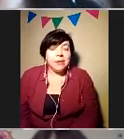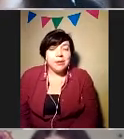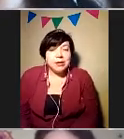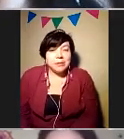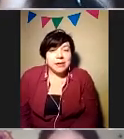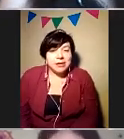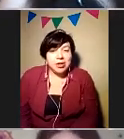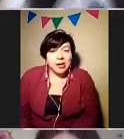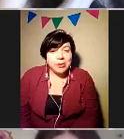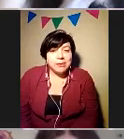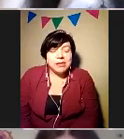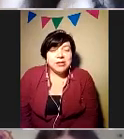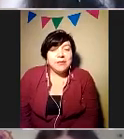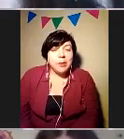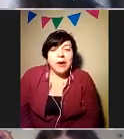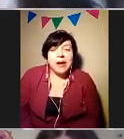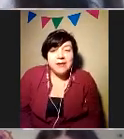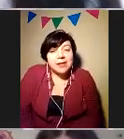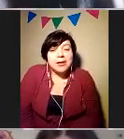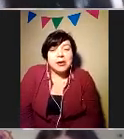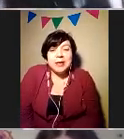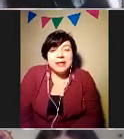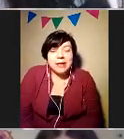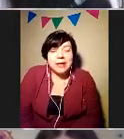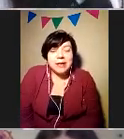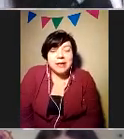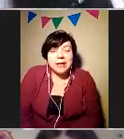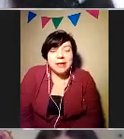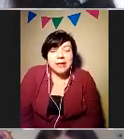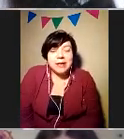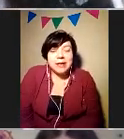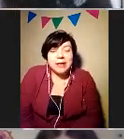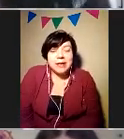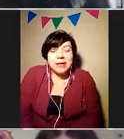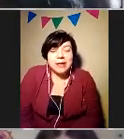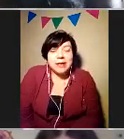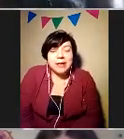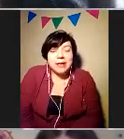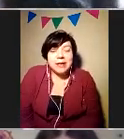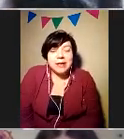Para la próxima sesión, vamos a abordar, como decía,